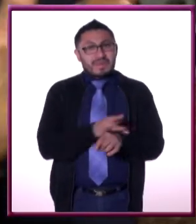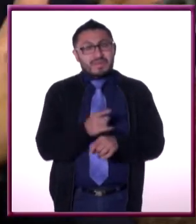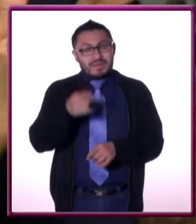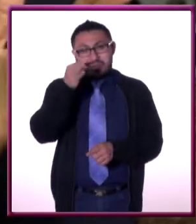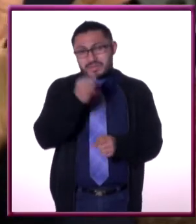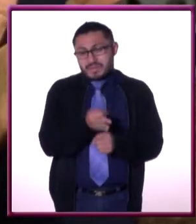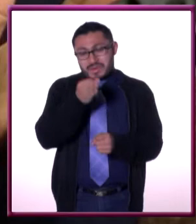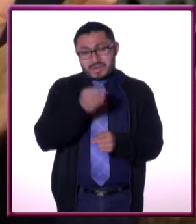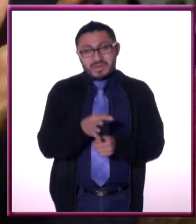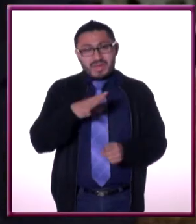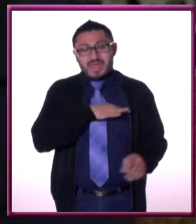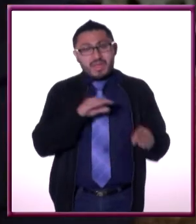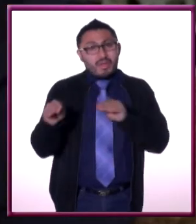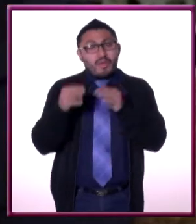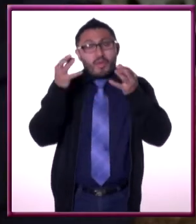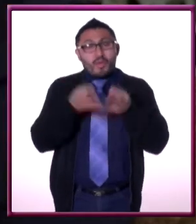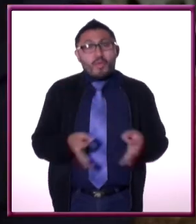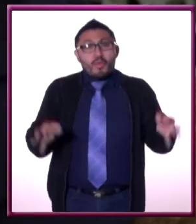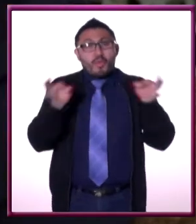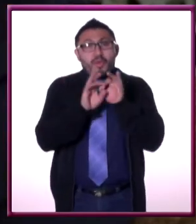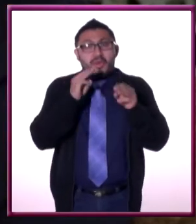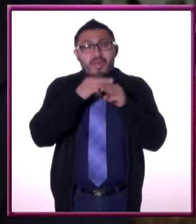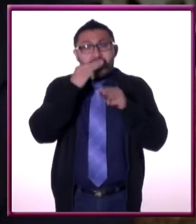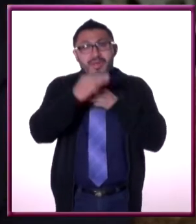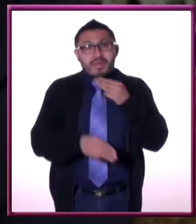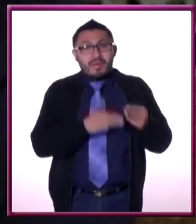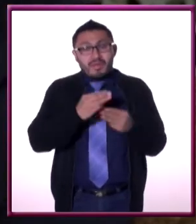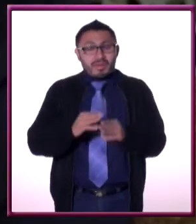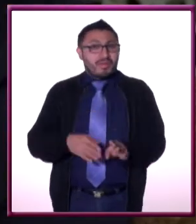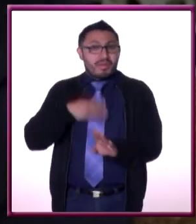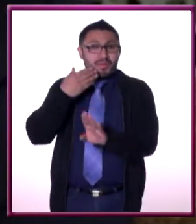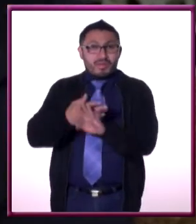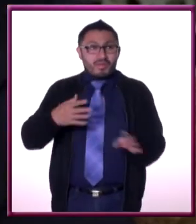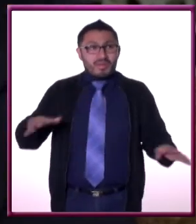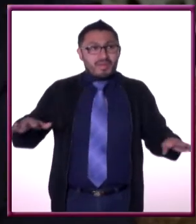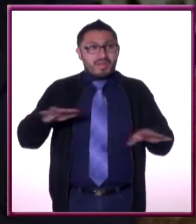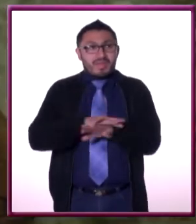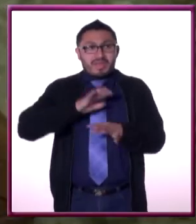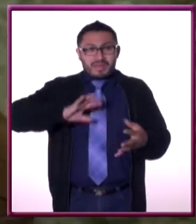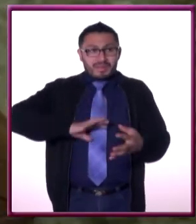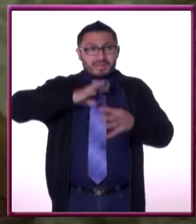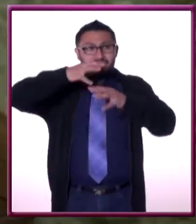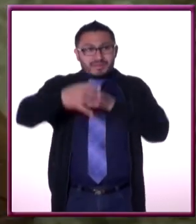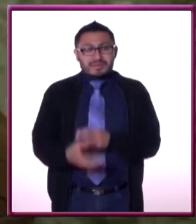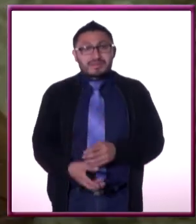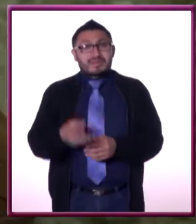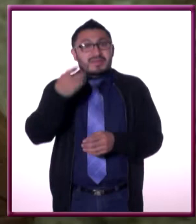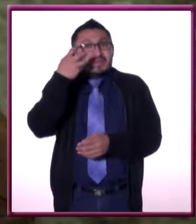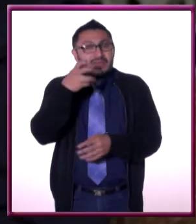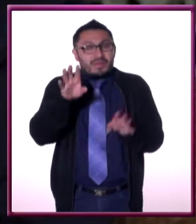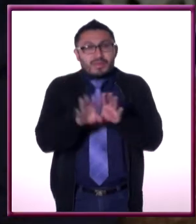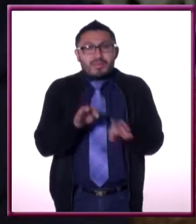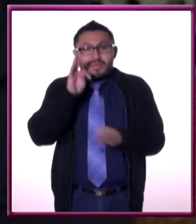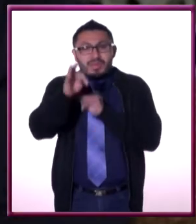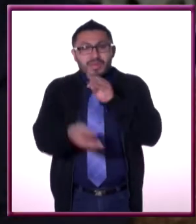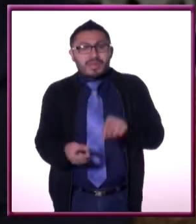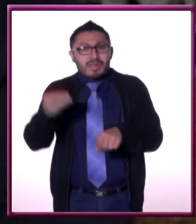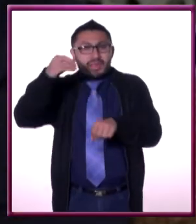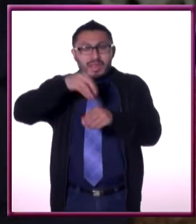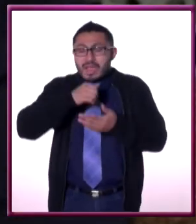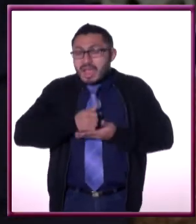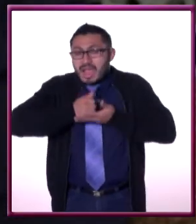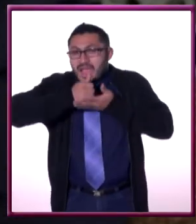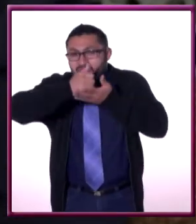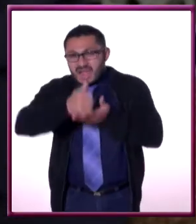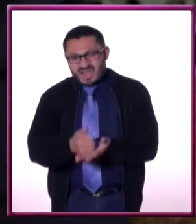hay un movimiento importantísimo a nivel mundial en contra del cambio climático y de tratar de poner un granito de